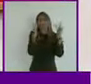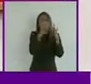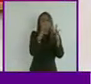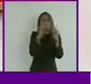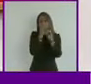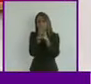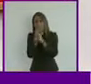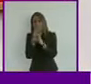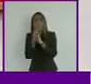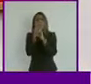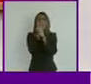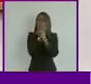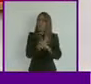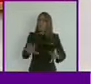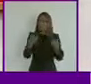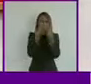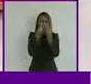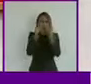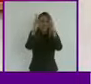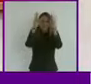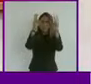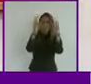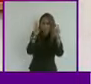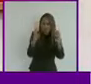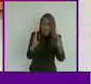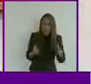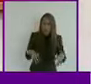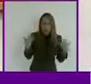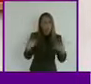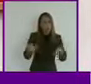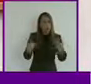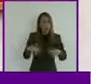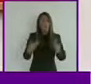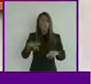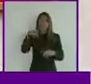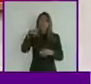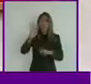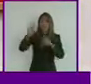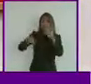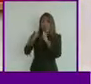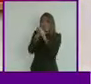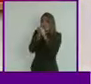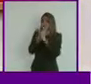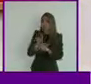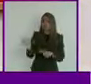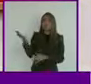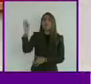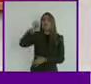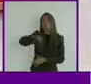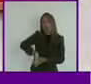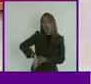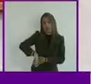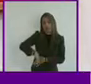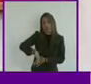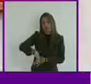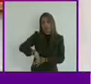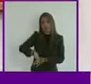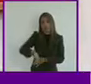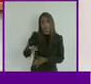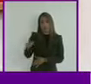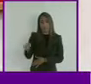de información. Así como puedes informarte, puedes encontrar también una desinformación en cualquier tipo